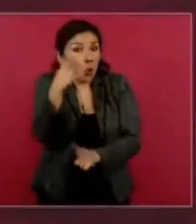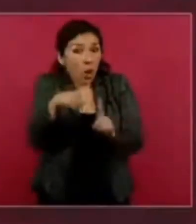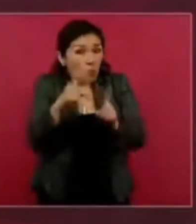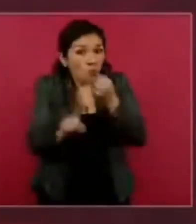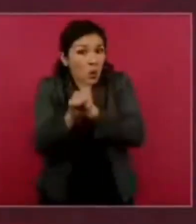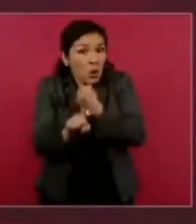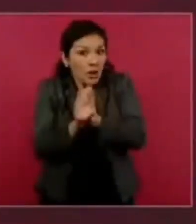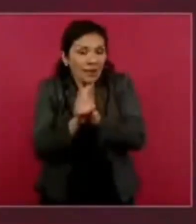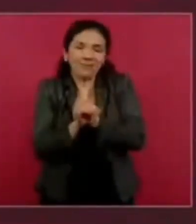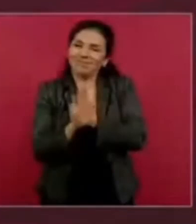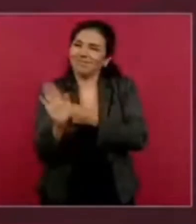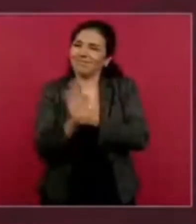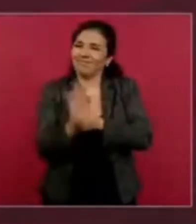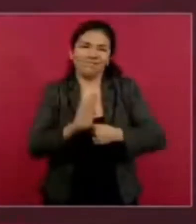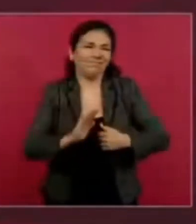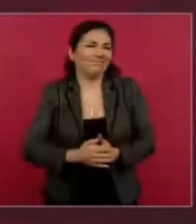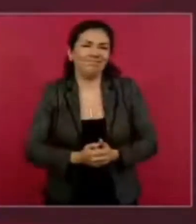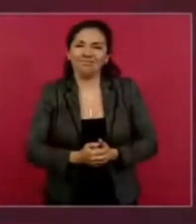Es que